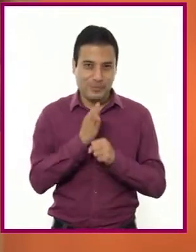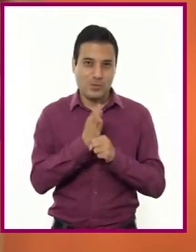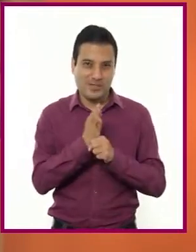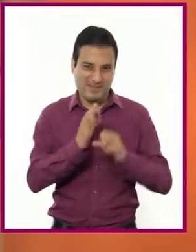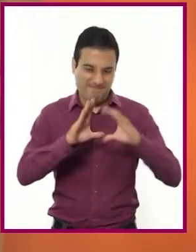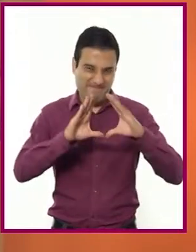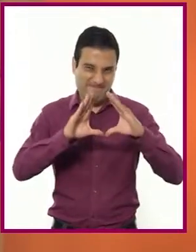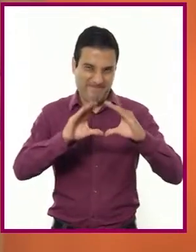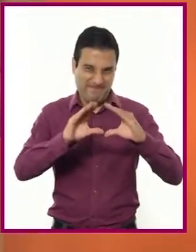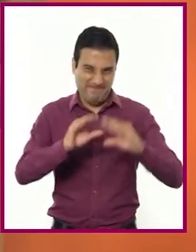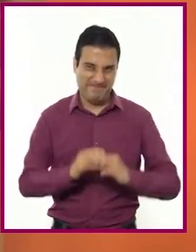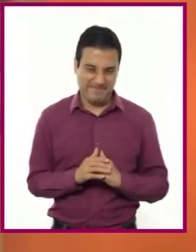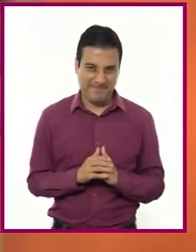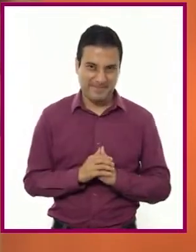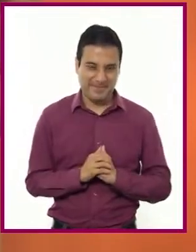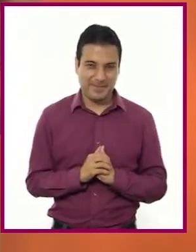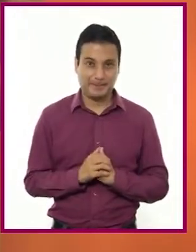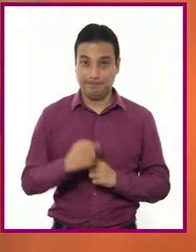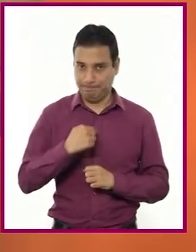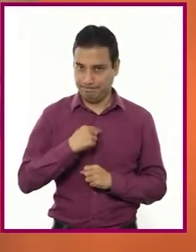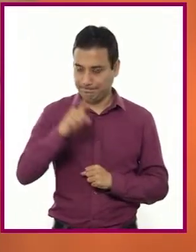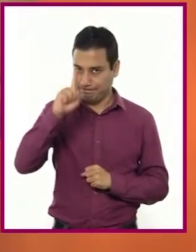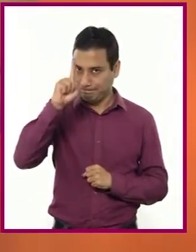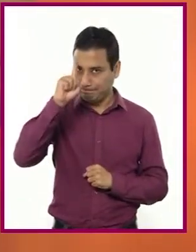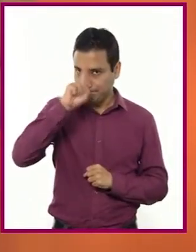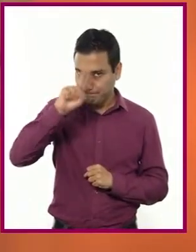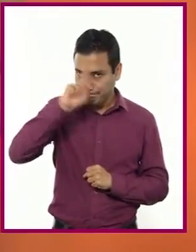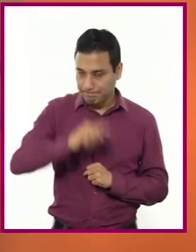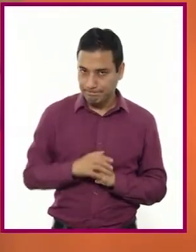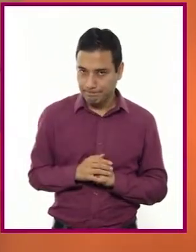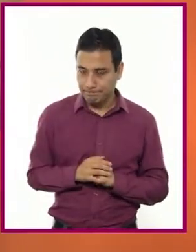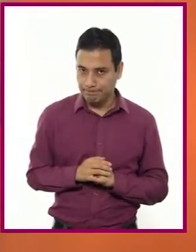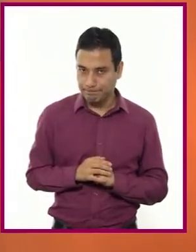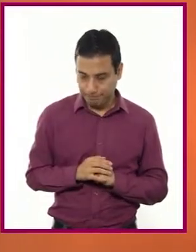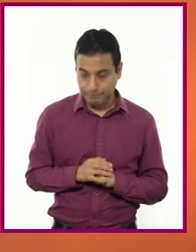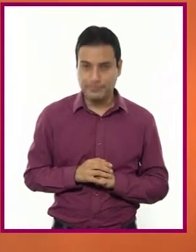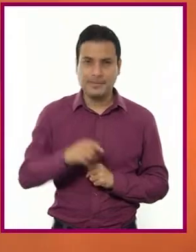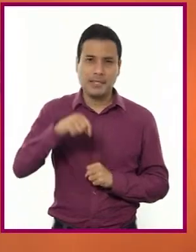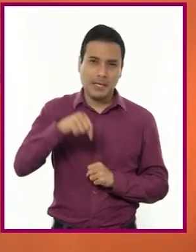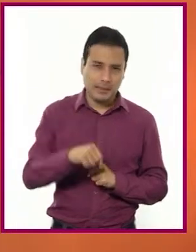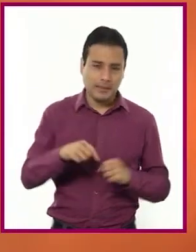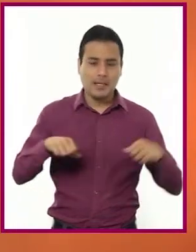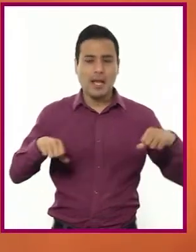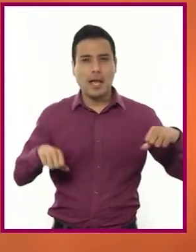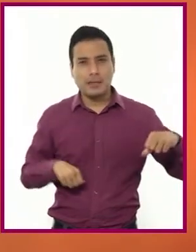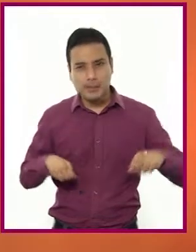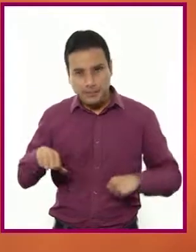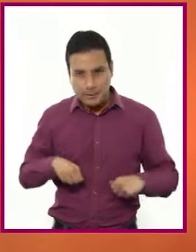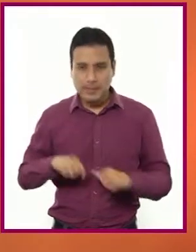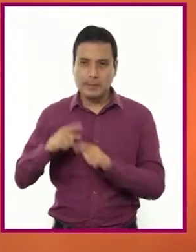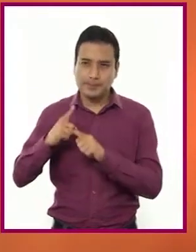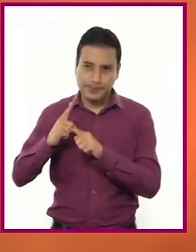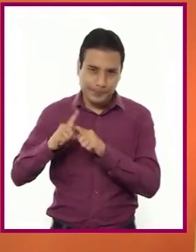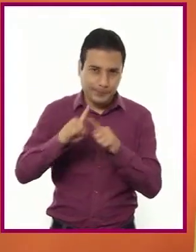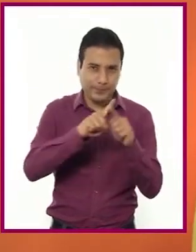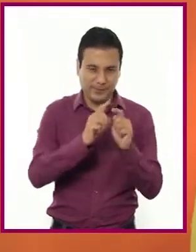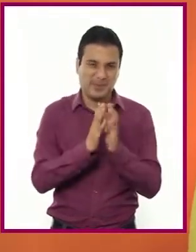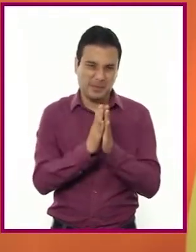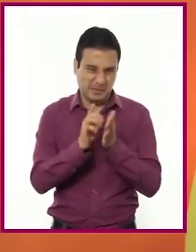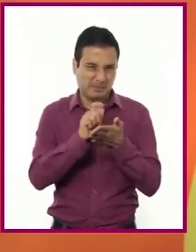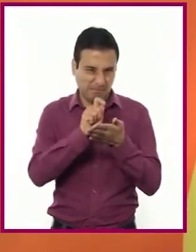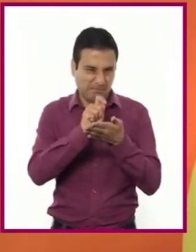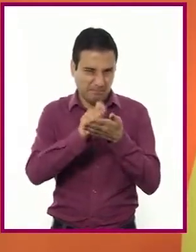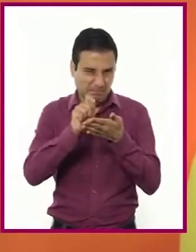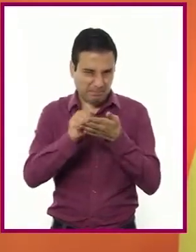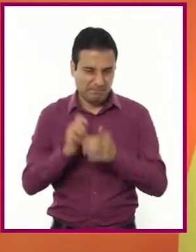esta sesión. Les sugiero que tomen nota de cada una de las actividades que se desarrollarán. Estén listas y